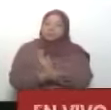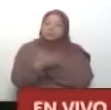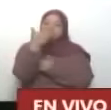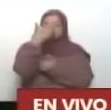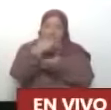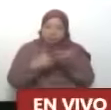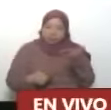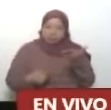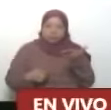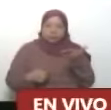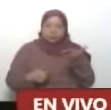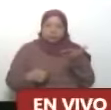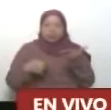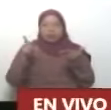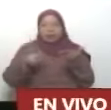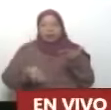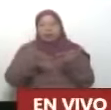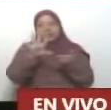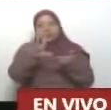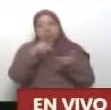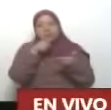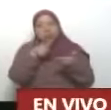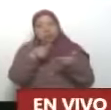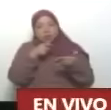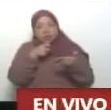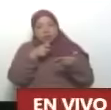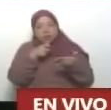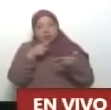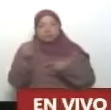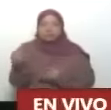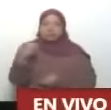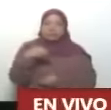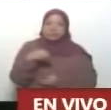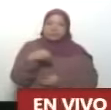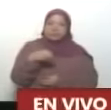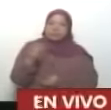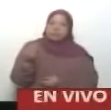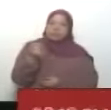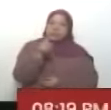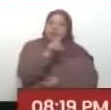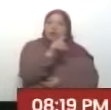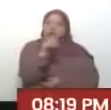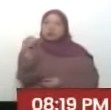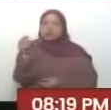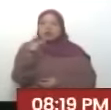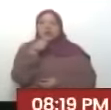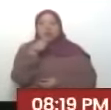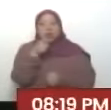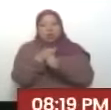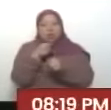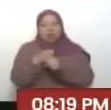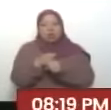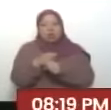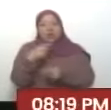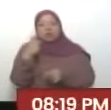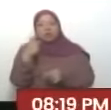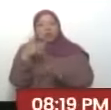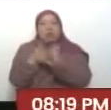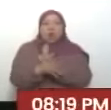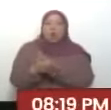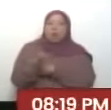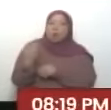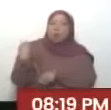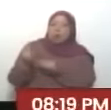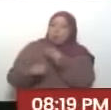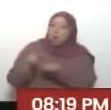Había, además de las 5 preguntas, habían 100 preguntas sobre cada pregunta. ¿Por qué esto? ¿Por qué aquello?